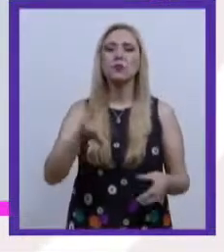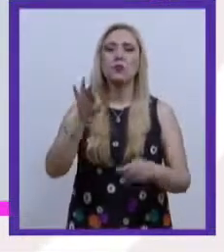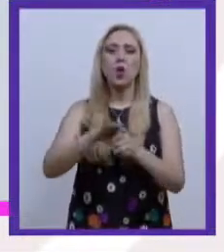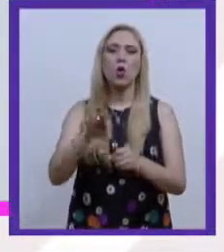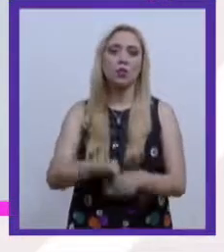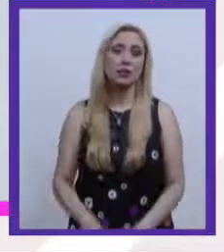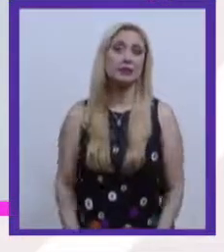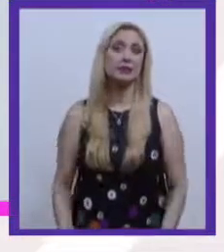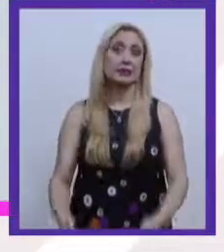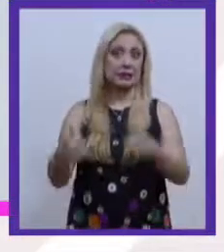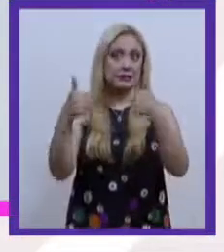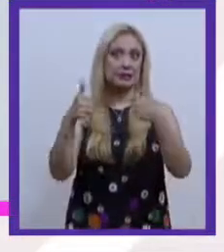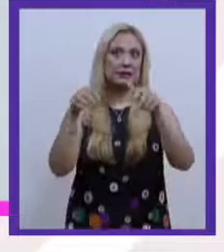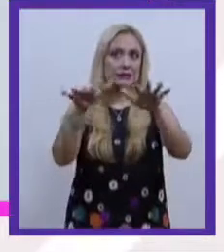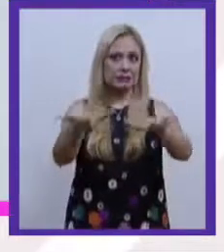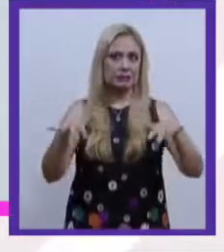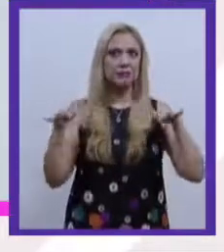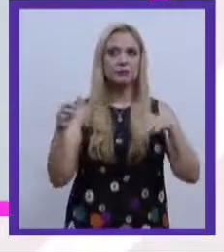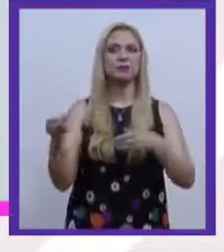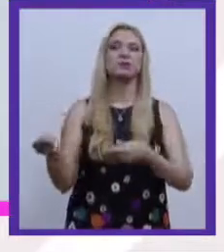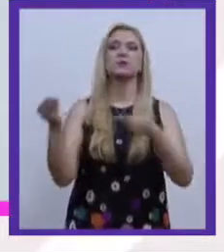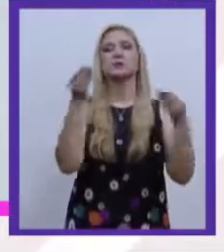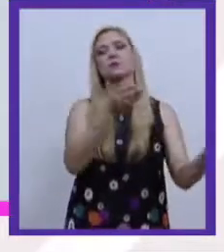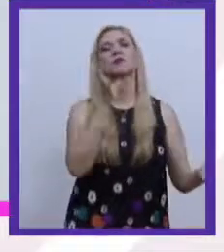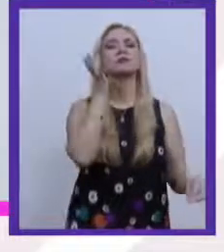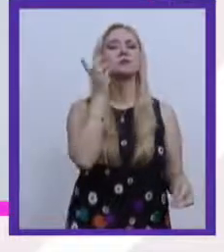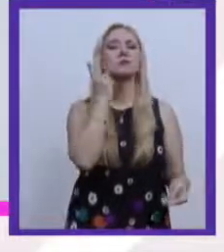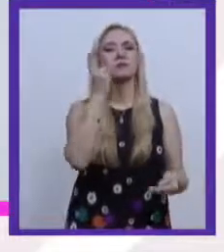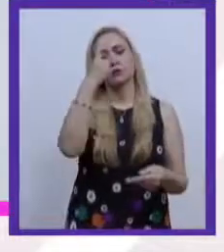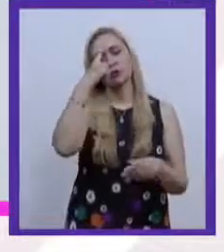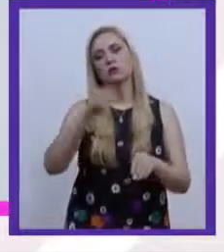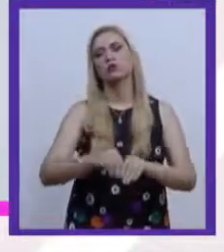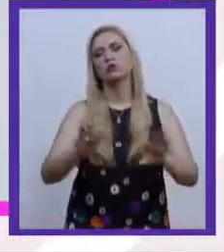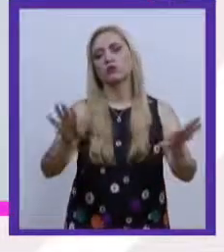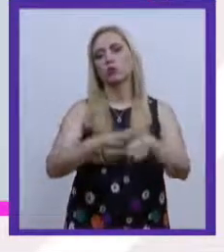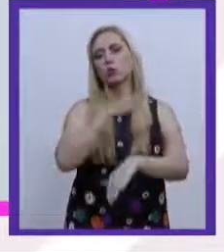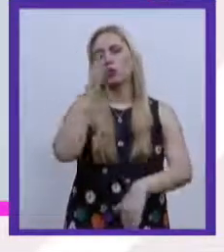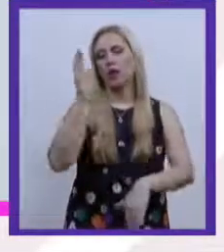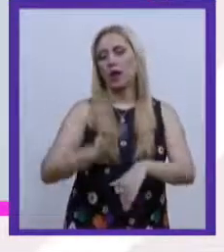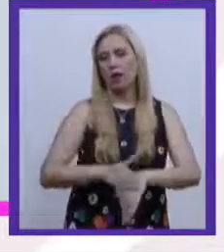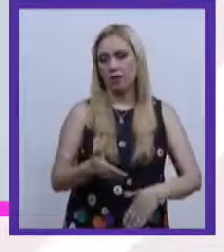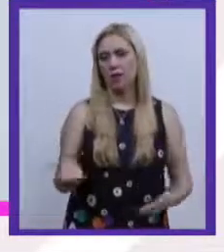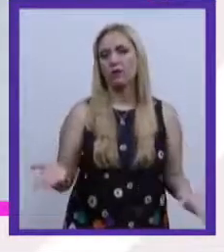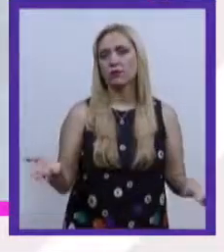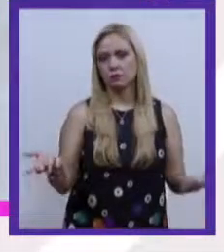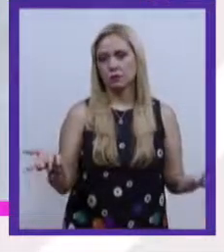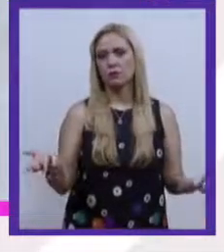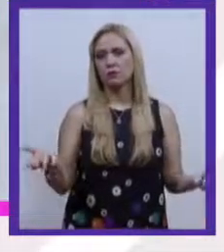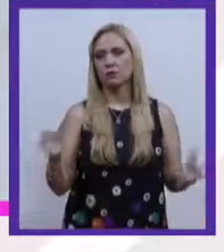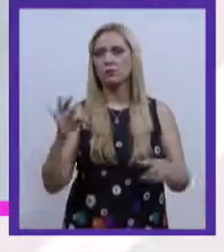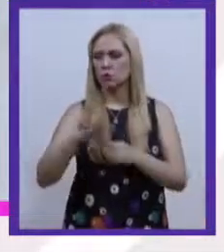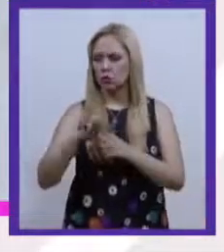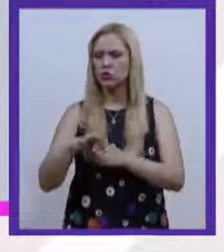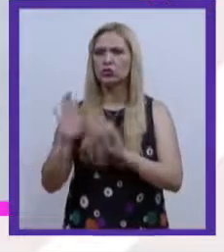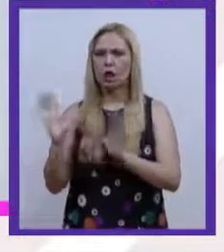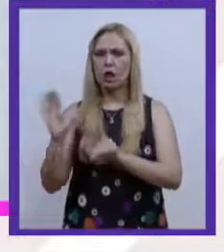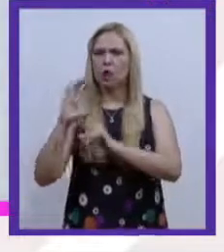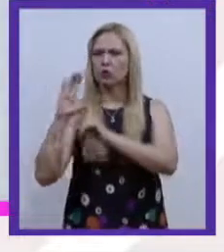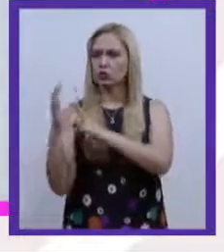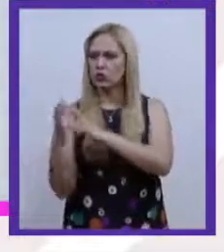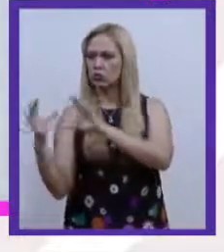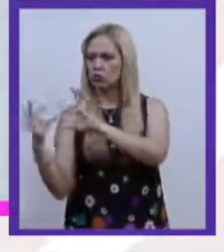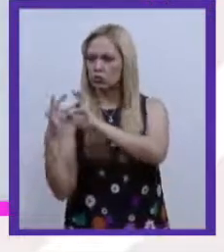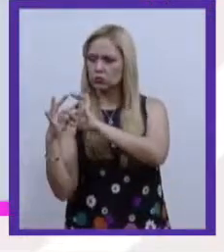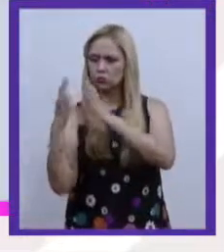en el Pleno y se vaya a Cámara de Diputadas y Diputados esta reforma. Es decir, ya votamos Comisiones Unidas, la de